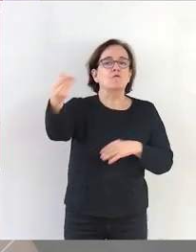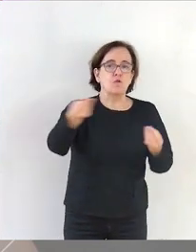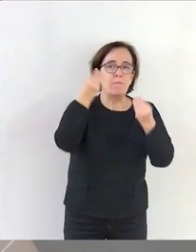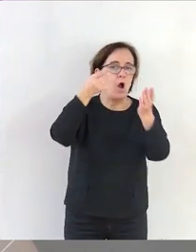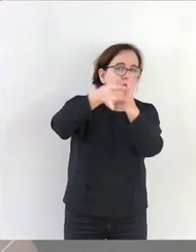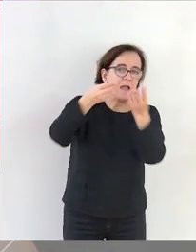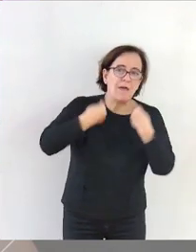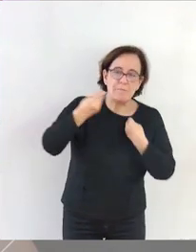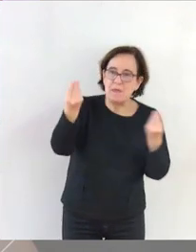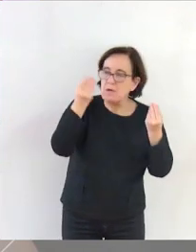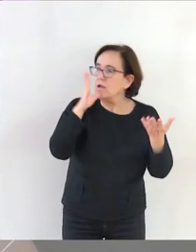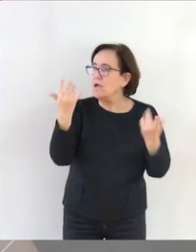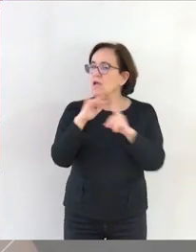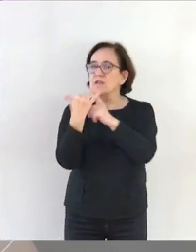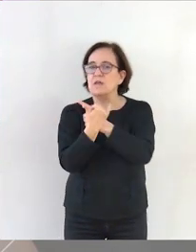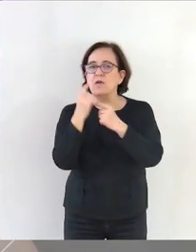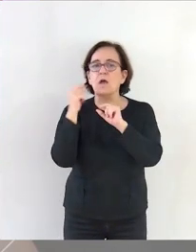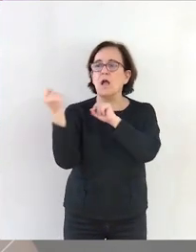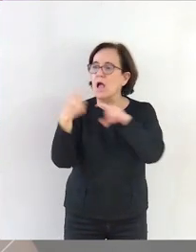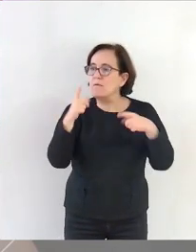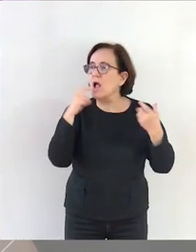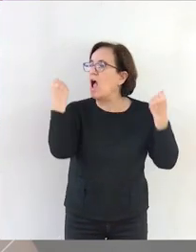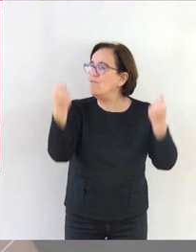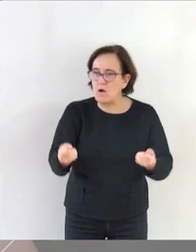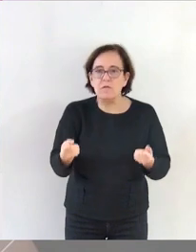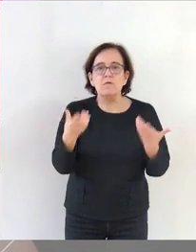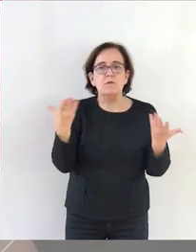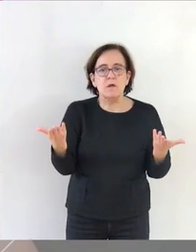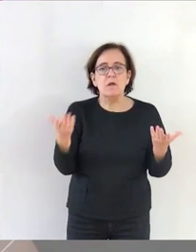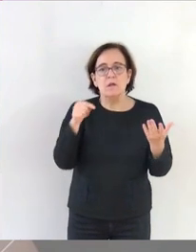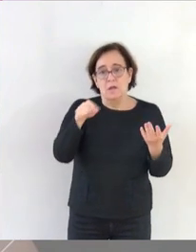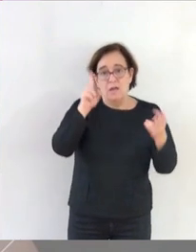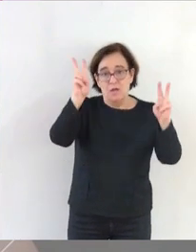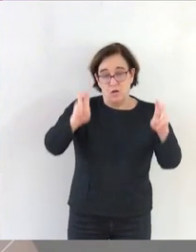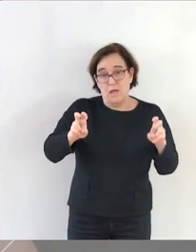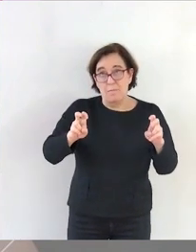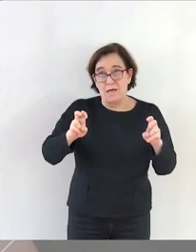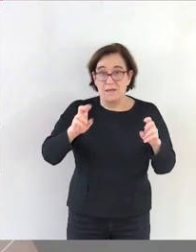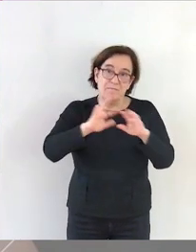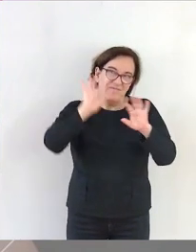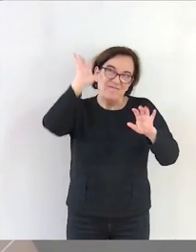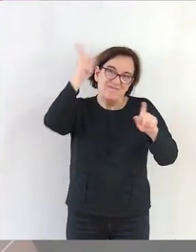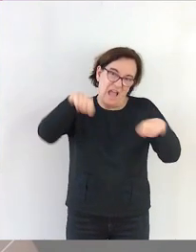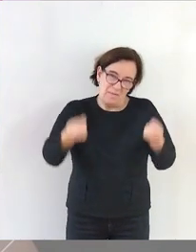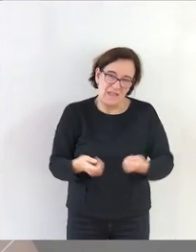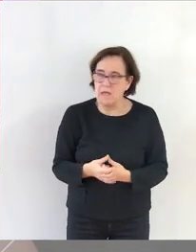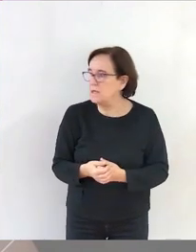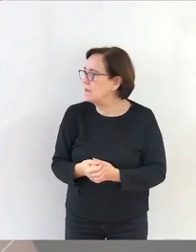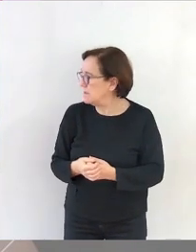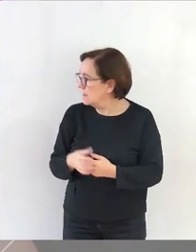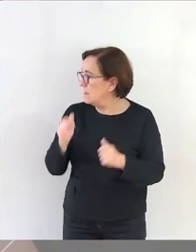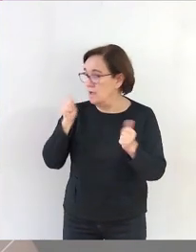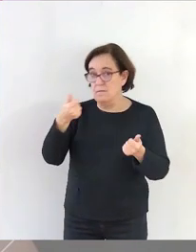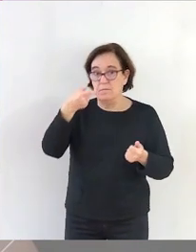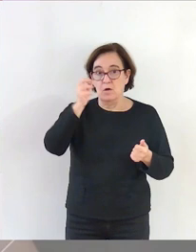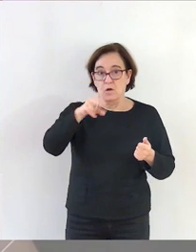Cuál es la situación actual en en cuanto a migraciones forzosas derivadas de de estos fenómenos ambientales empezamos contigo Raquel si quieres